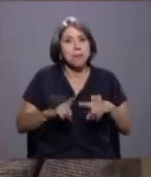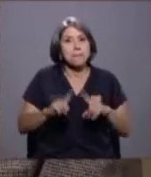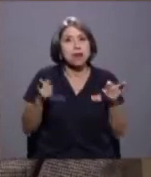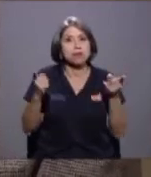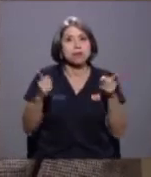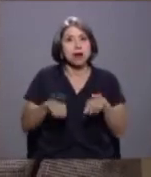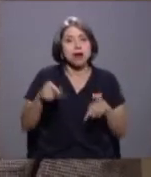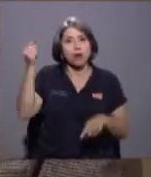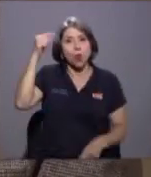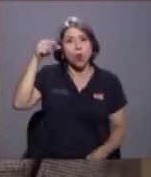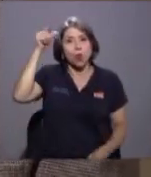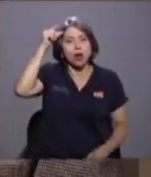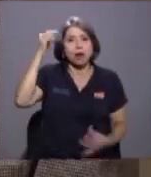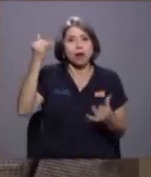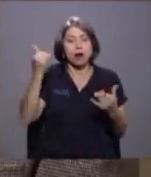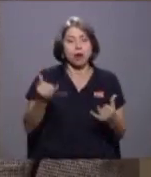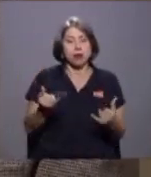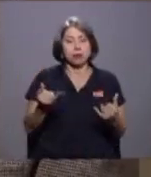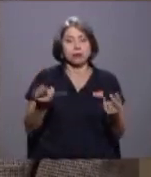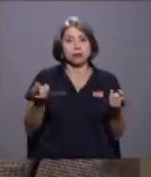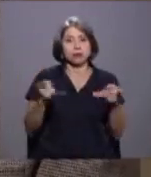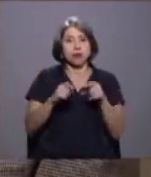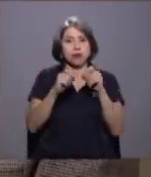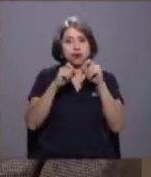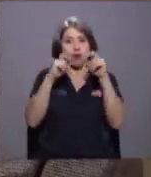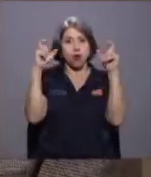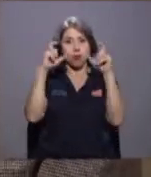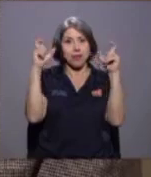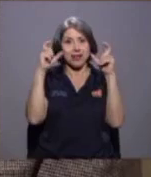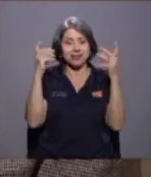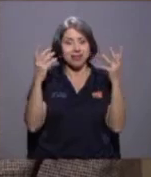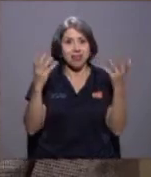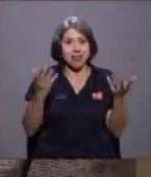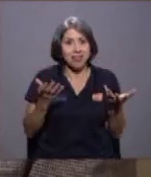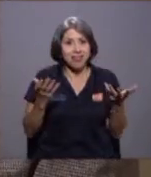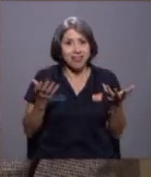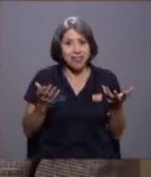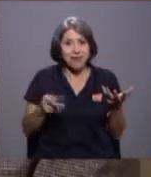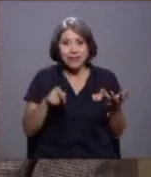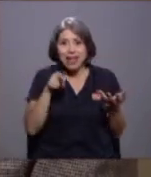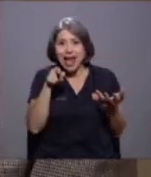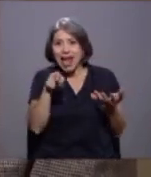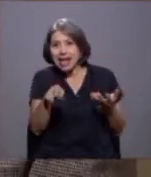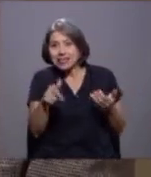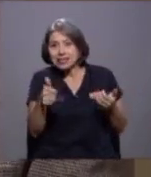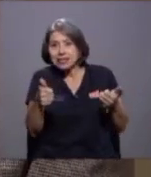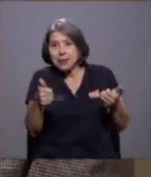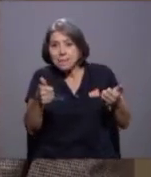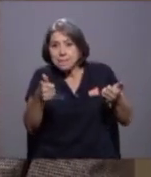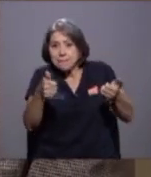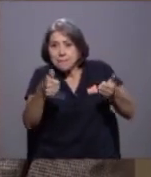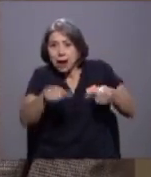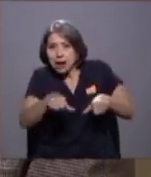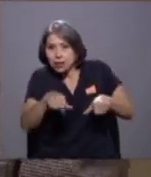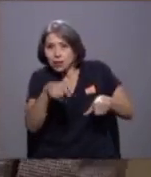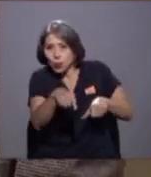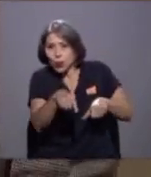gobierno nos da la sorpresa de que no se adhirieron a ese pacto que